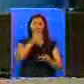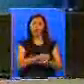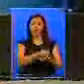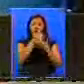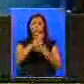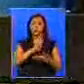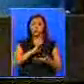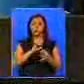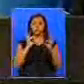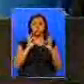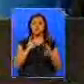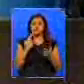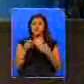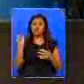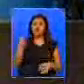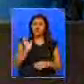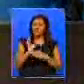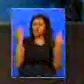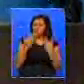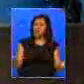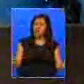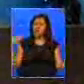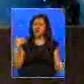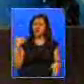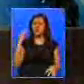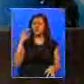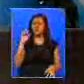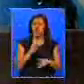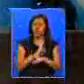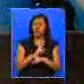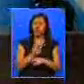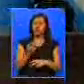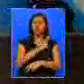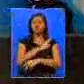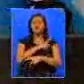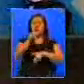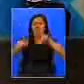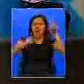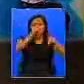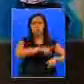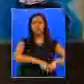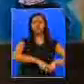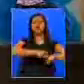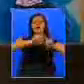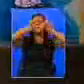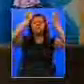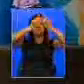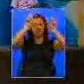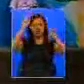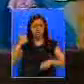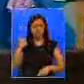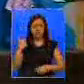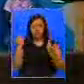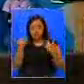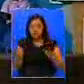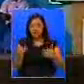Ecuador sí, ya hacemos bioinsumos. Es cierto, algunas universidades hacen bioinsumos, algunas empresas ya están aplicando esta tecnología, pero